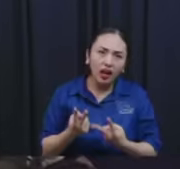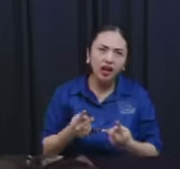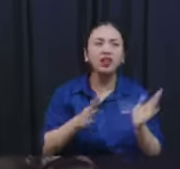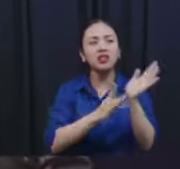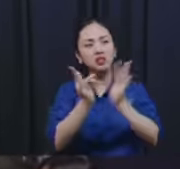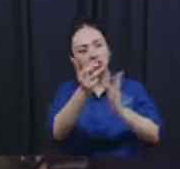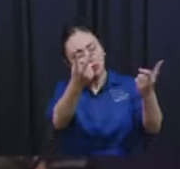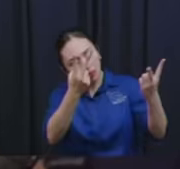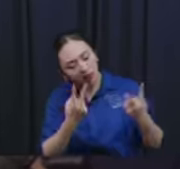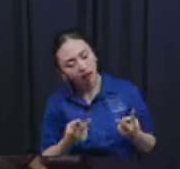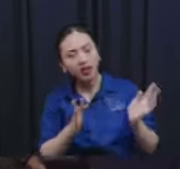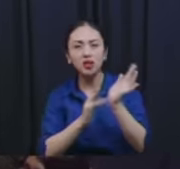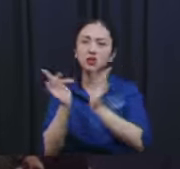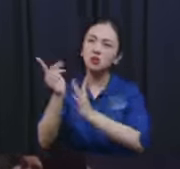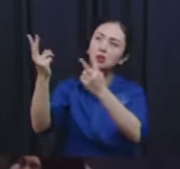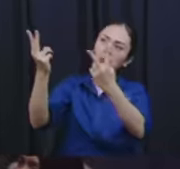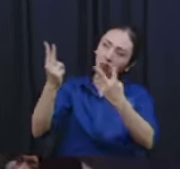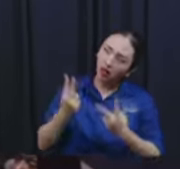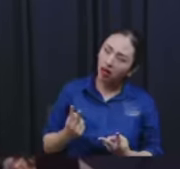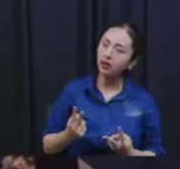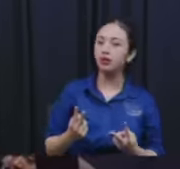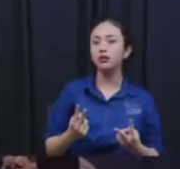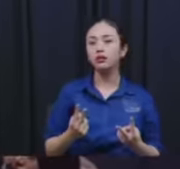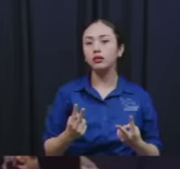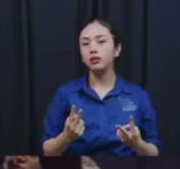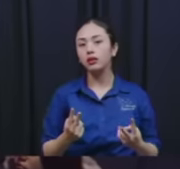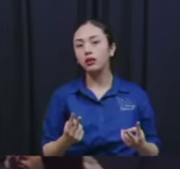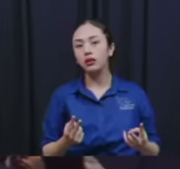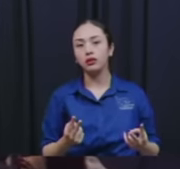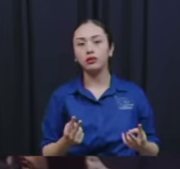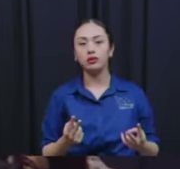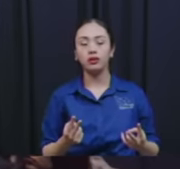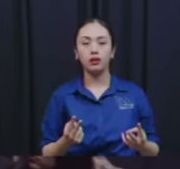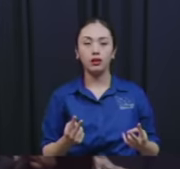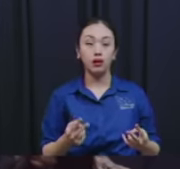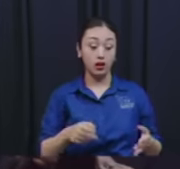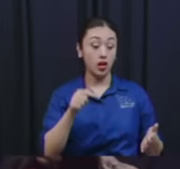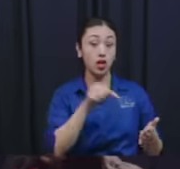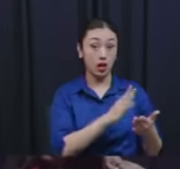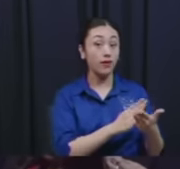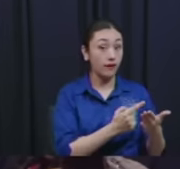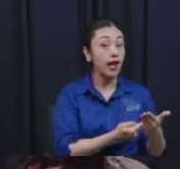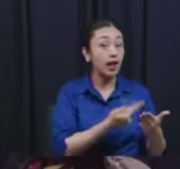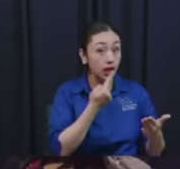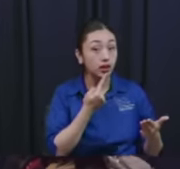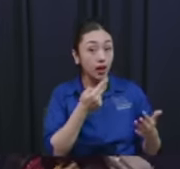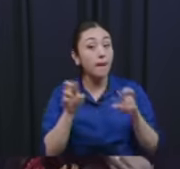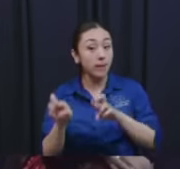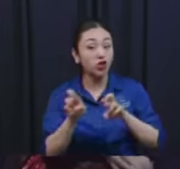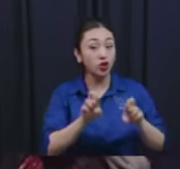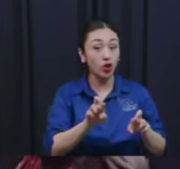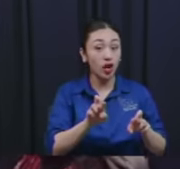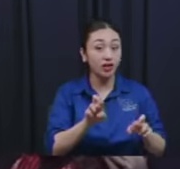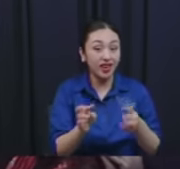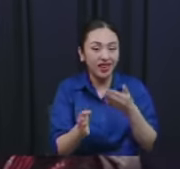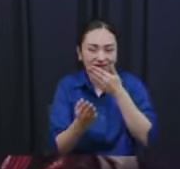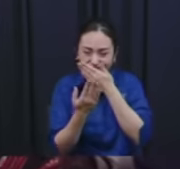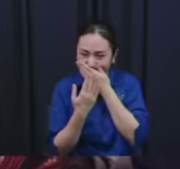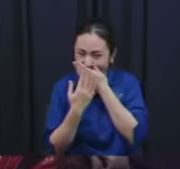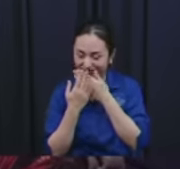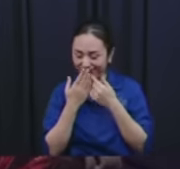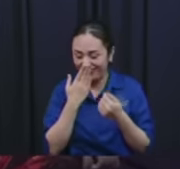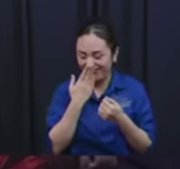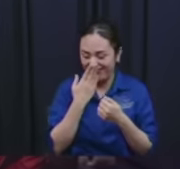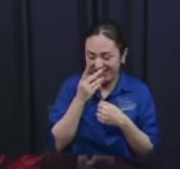señor y la misma Biblia declara eso porque dice que habrán burladores que dirán eso Dónde está la promesa de su